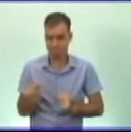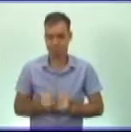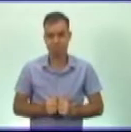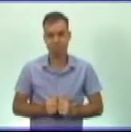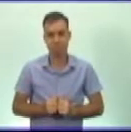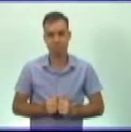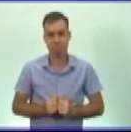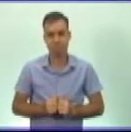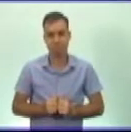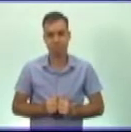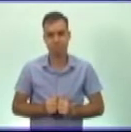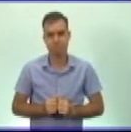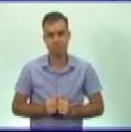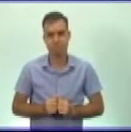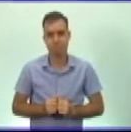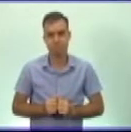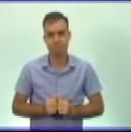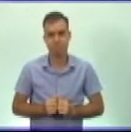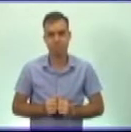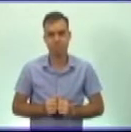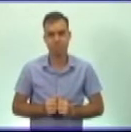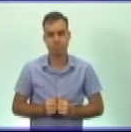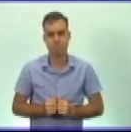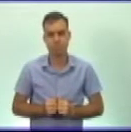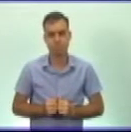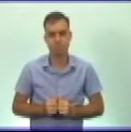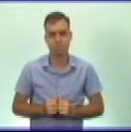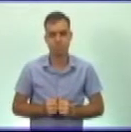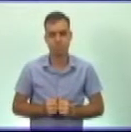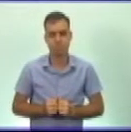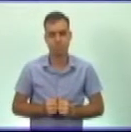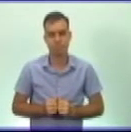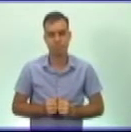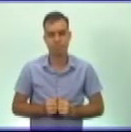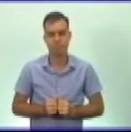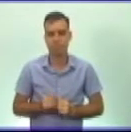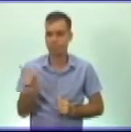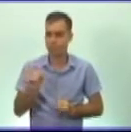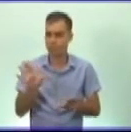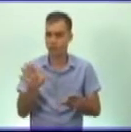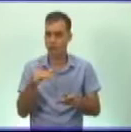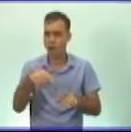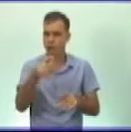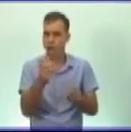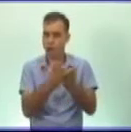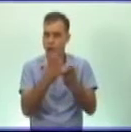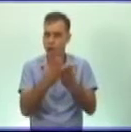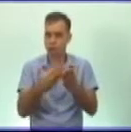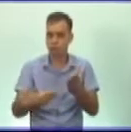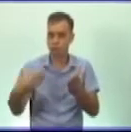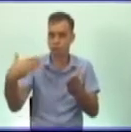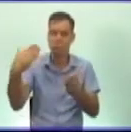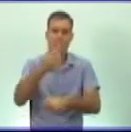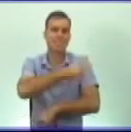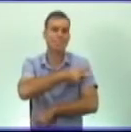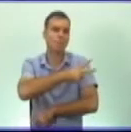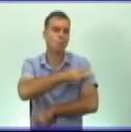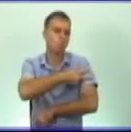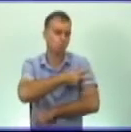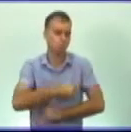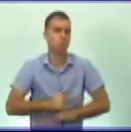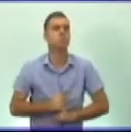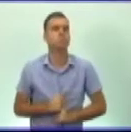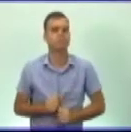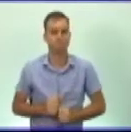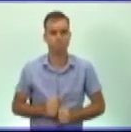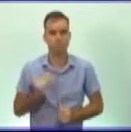y la esfera, porque estas ya la habías comenzado, estos cuerpos los habías comenzado a estudiar en la secundaria básica. Recuerden que lo que vamos a